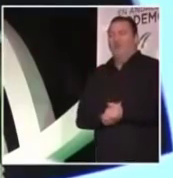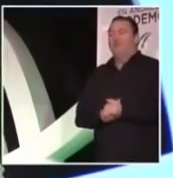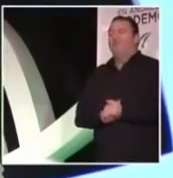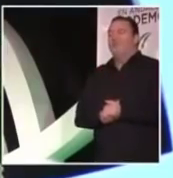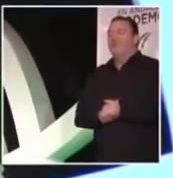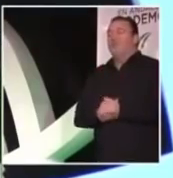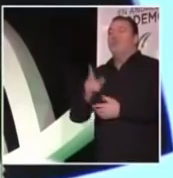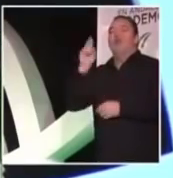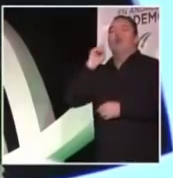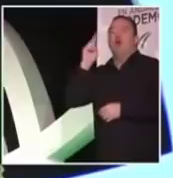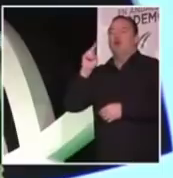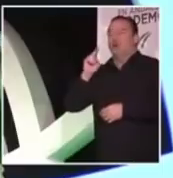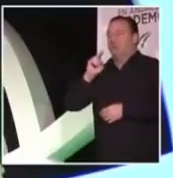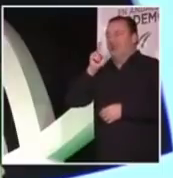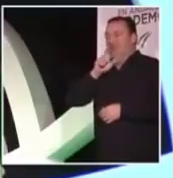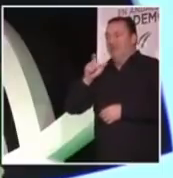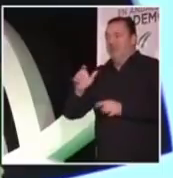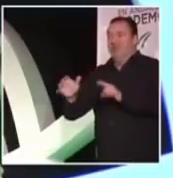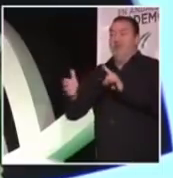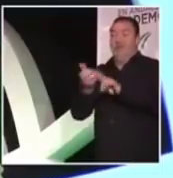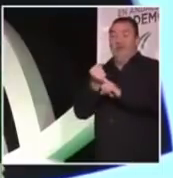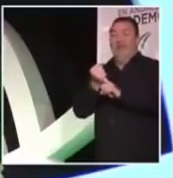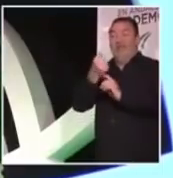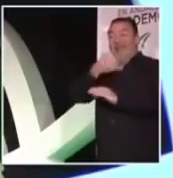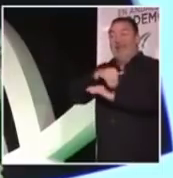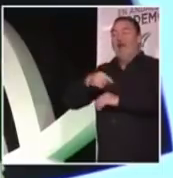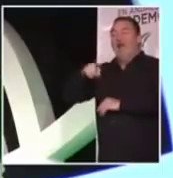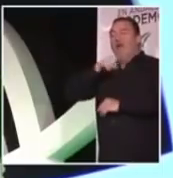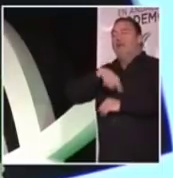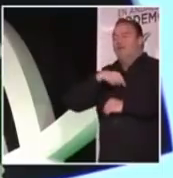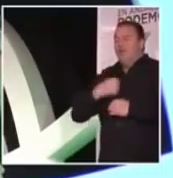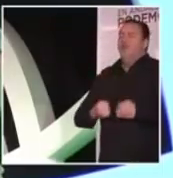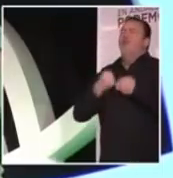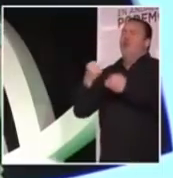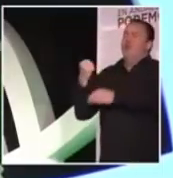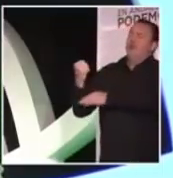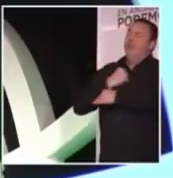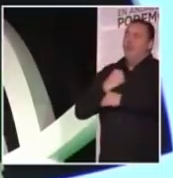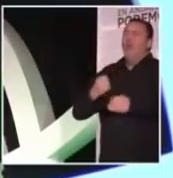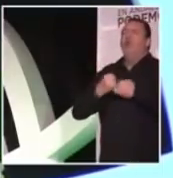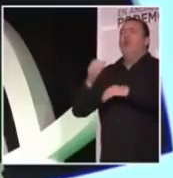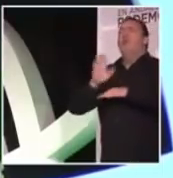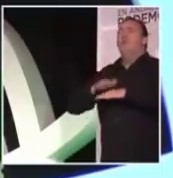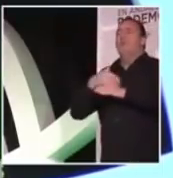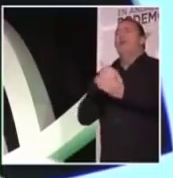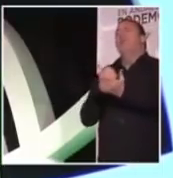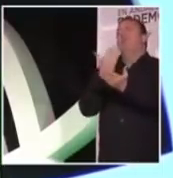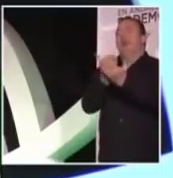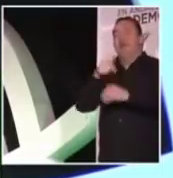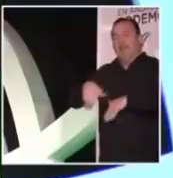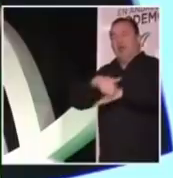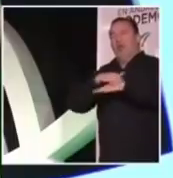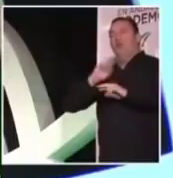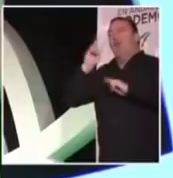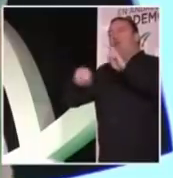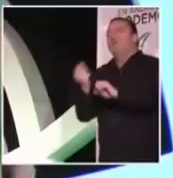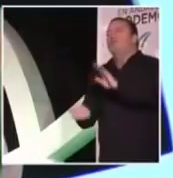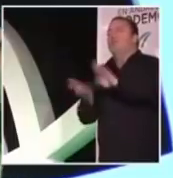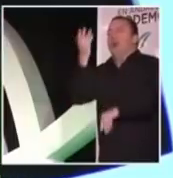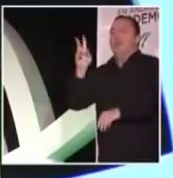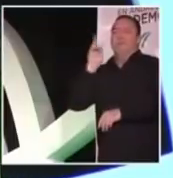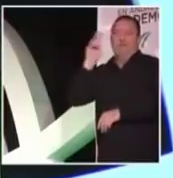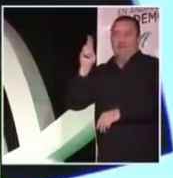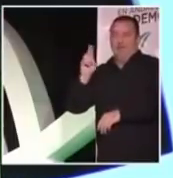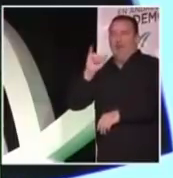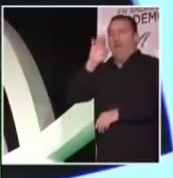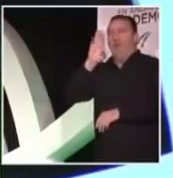Los pensionistas lograron en la calle que nosotros tuviéramos la fuerza suficiente para arrancar al gobierno la revalorización de las pensiones